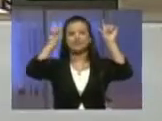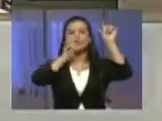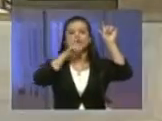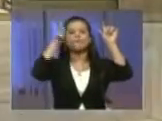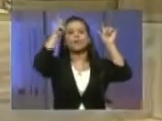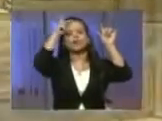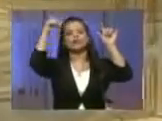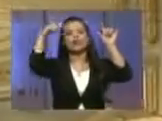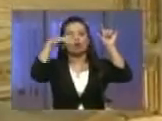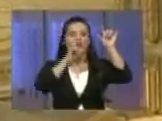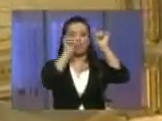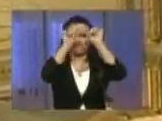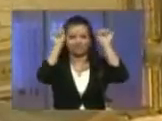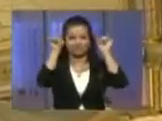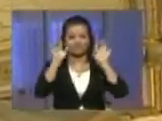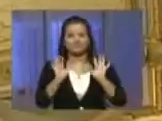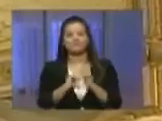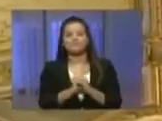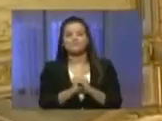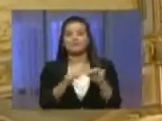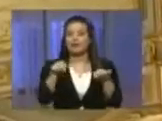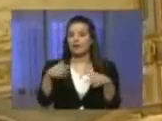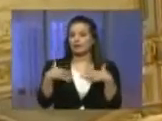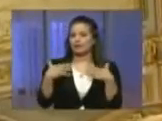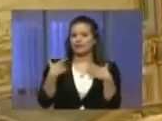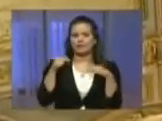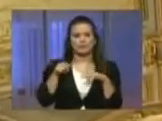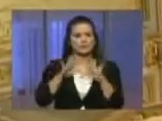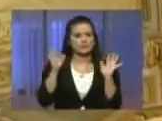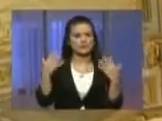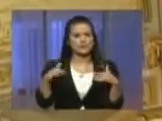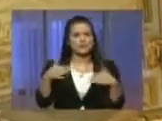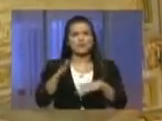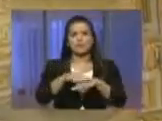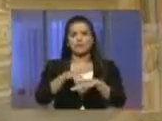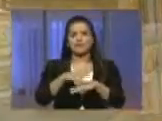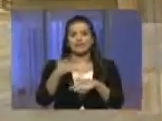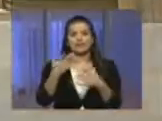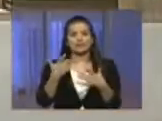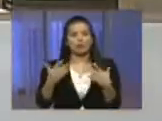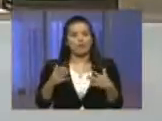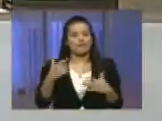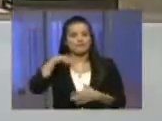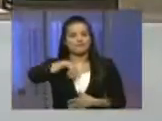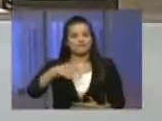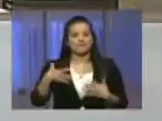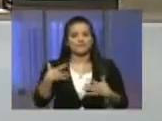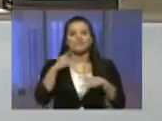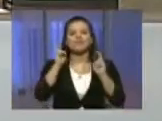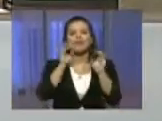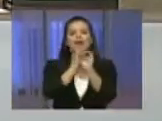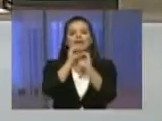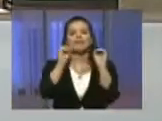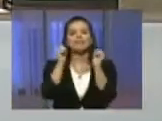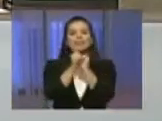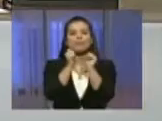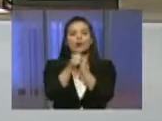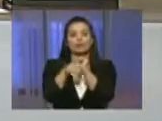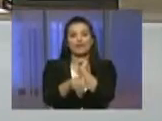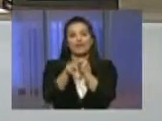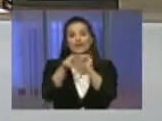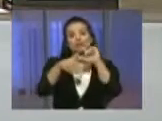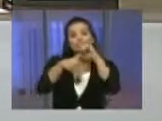veníamos comentando muy emocionados porque estamos en tiempo de olimpiadas en Suramérica primera vez en la historia las